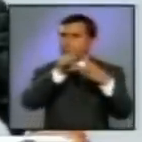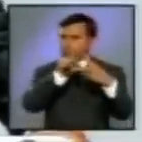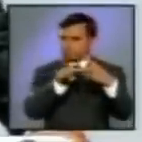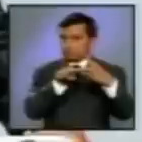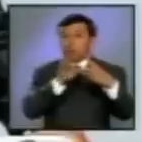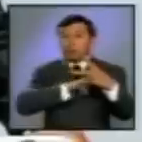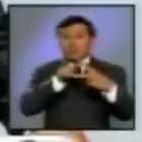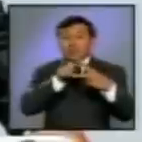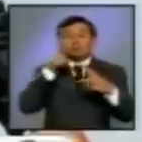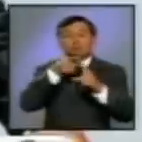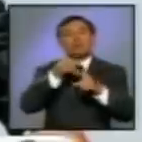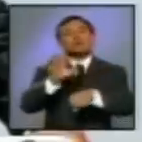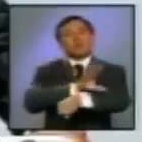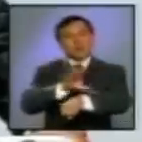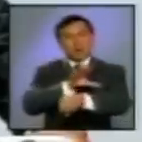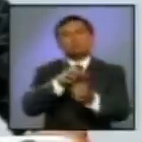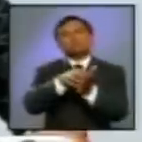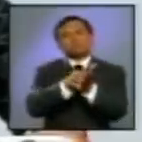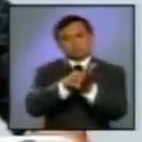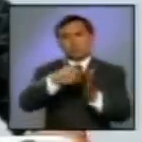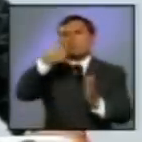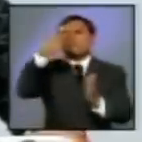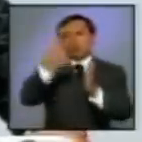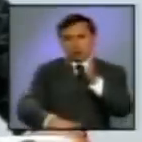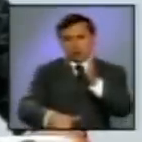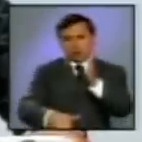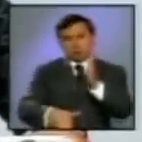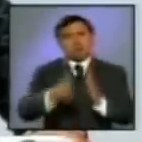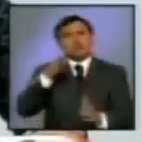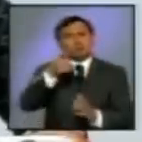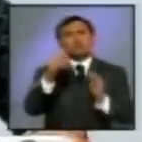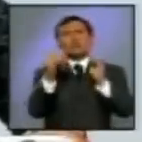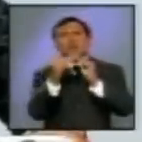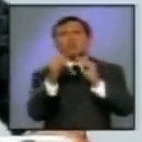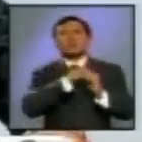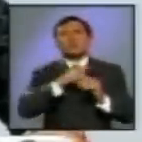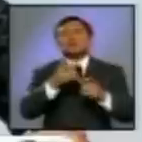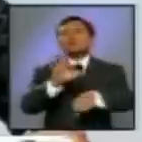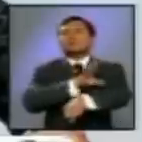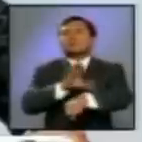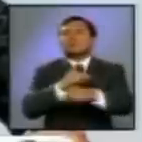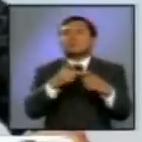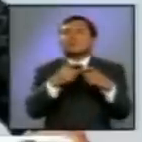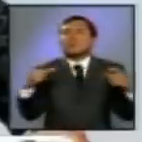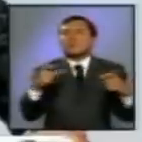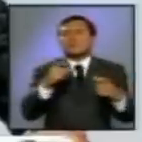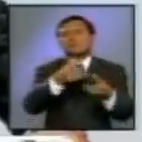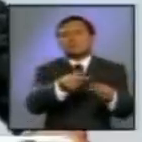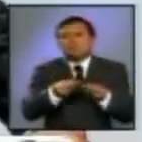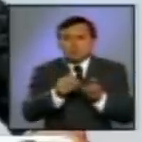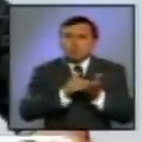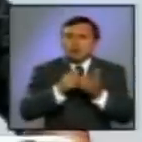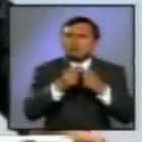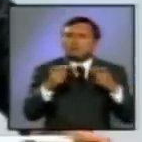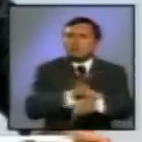energía más barata, para que a ti te pueda llegar tu recibo de consumo de energía eléctrica de menor tarifa y de menor